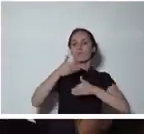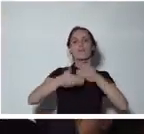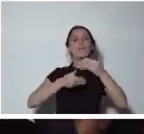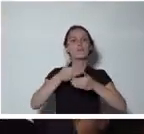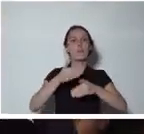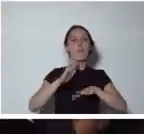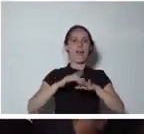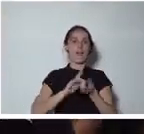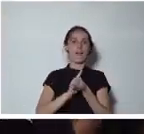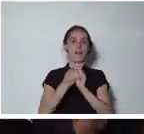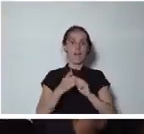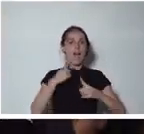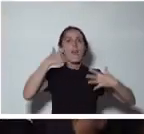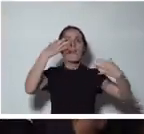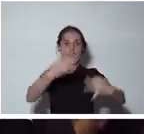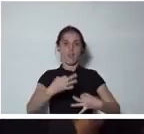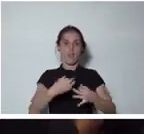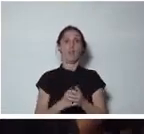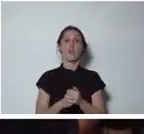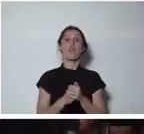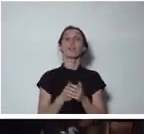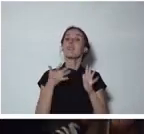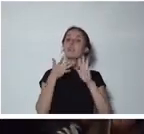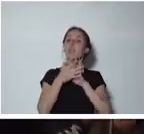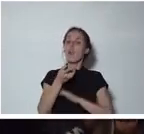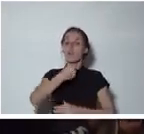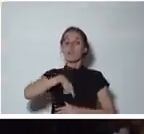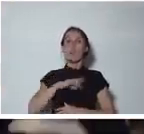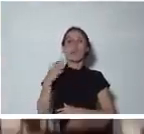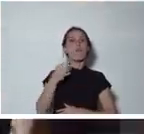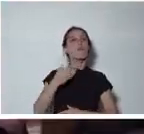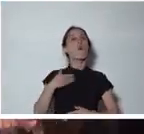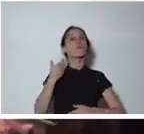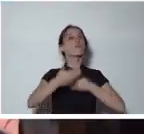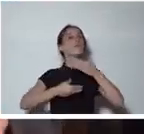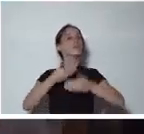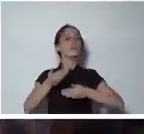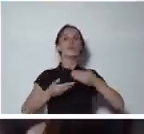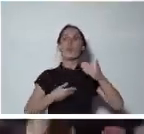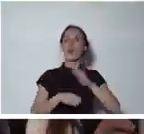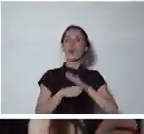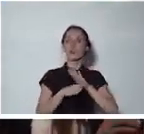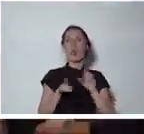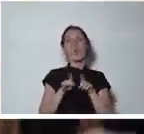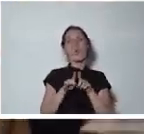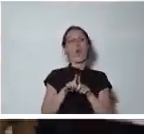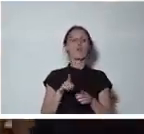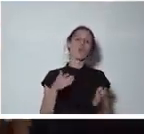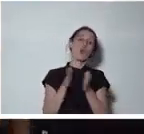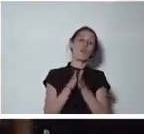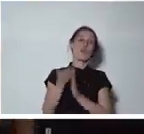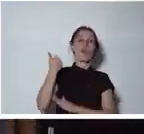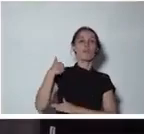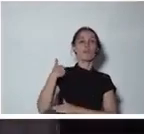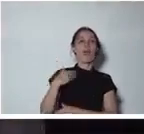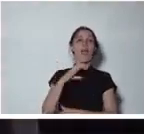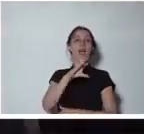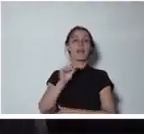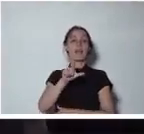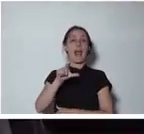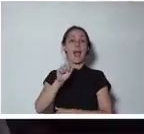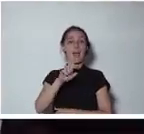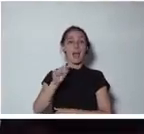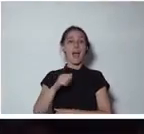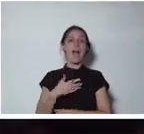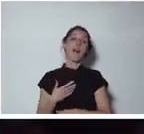y Entonces eso quiere decir que hay que seguir avanzando no pues como hizo la compañera Clara campoamor y otra en el ámbito normativo No Y ahí